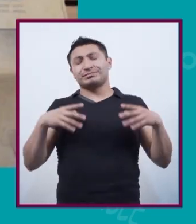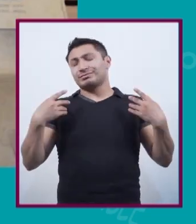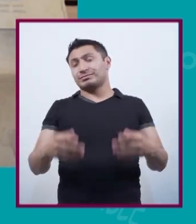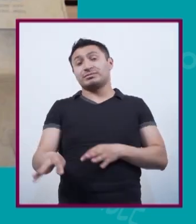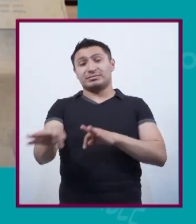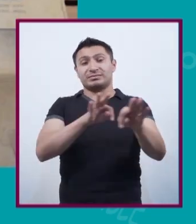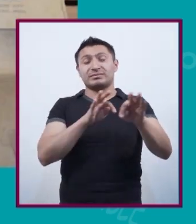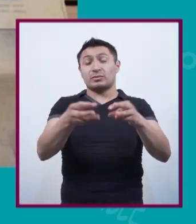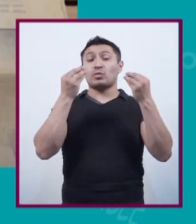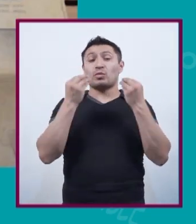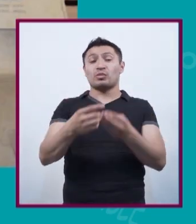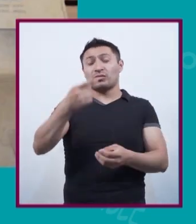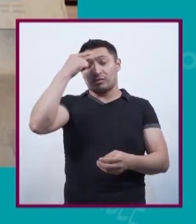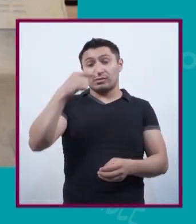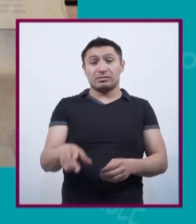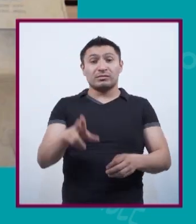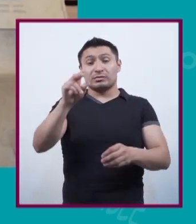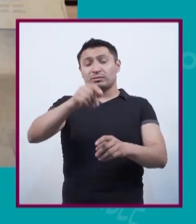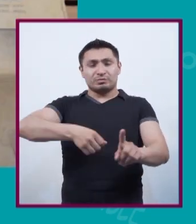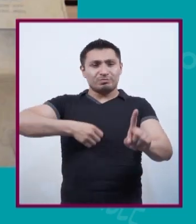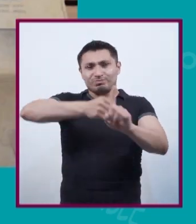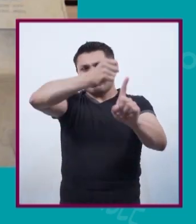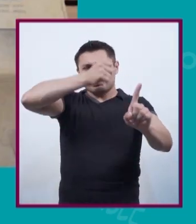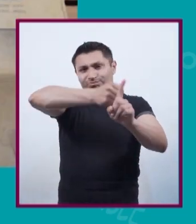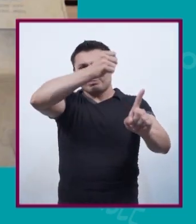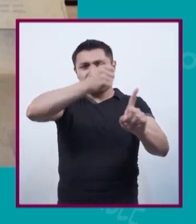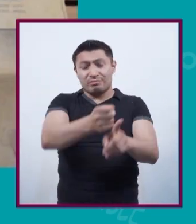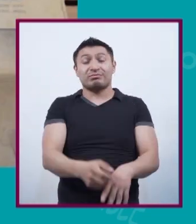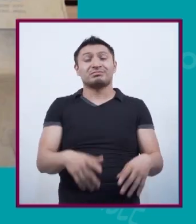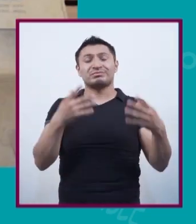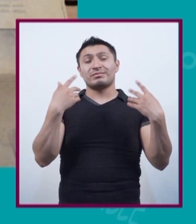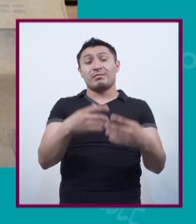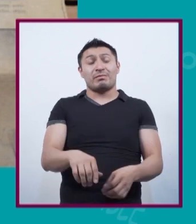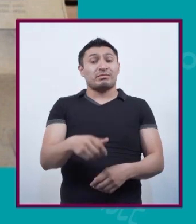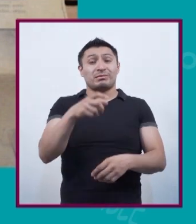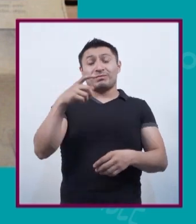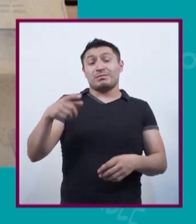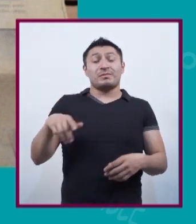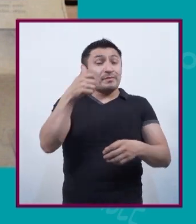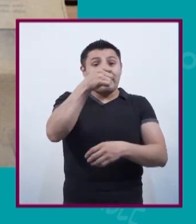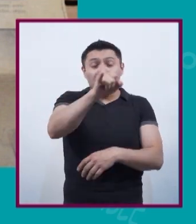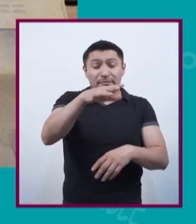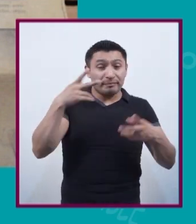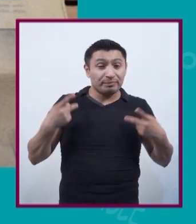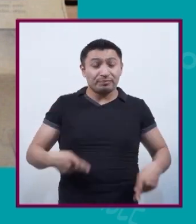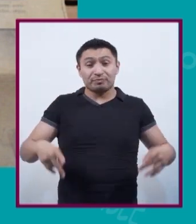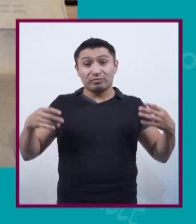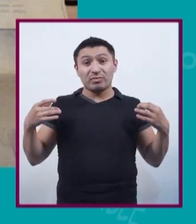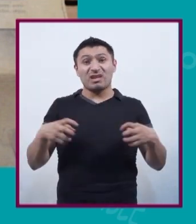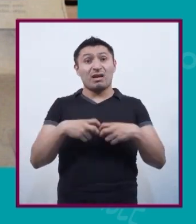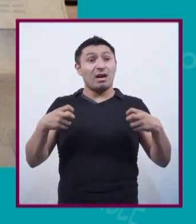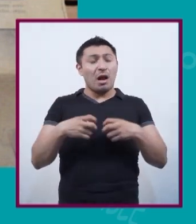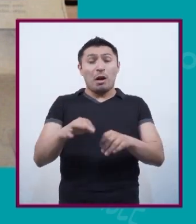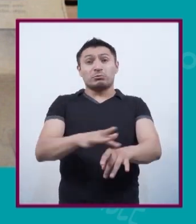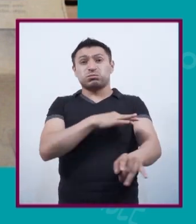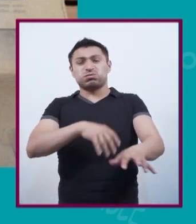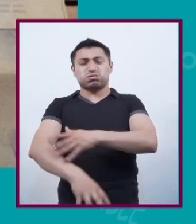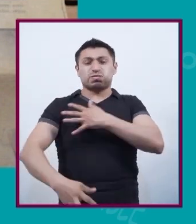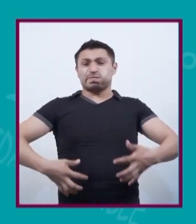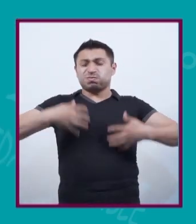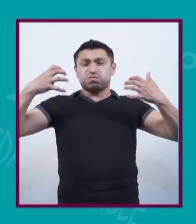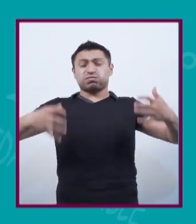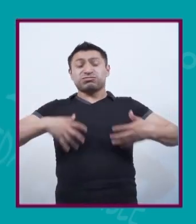grandes trabajos para evitar que fueran linchados. Tanto es así el estado de ánimo del público a propósito de los